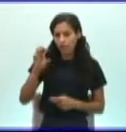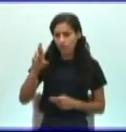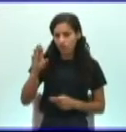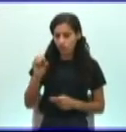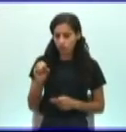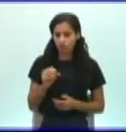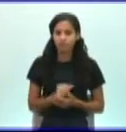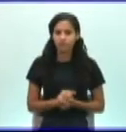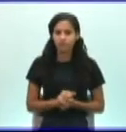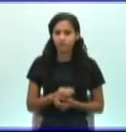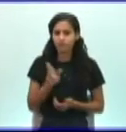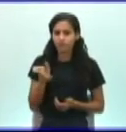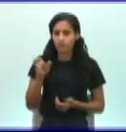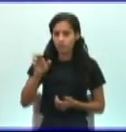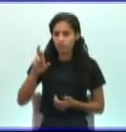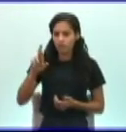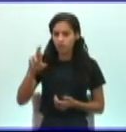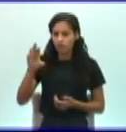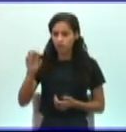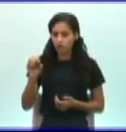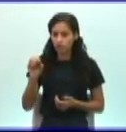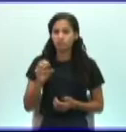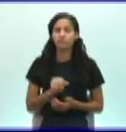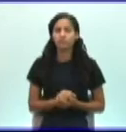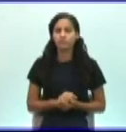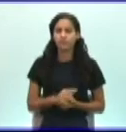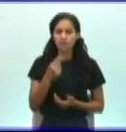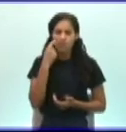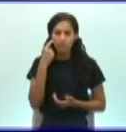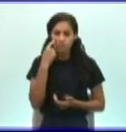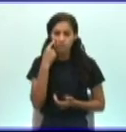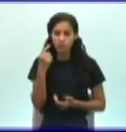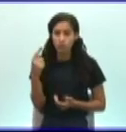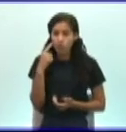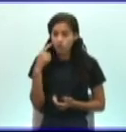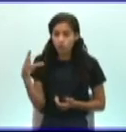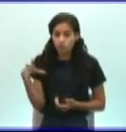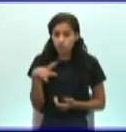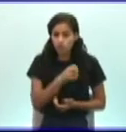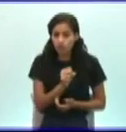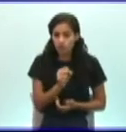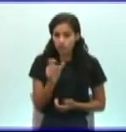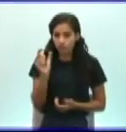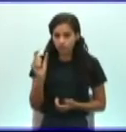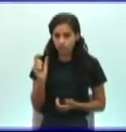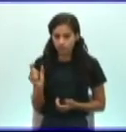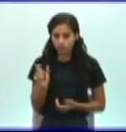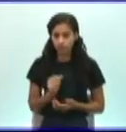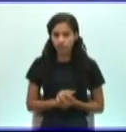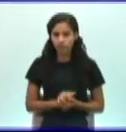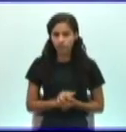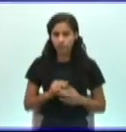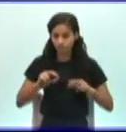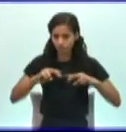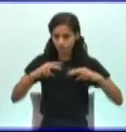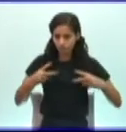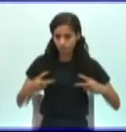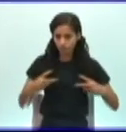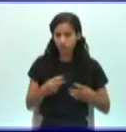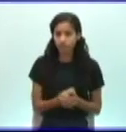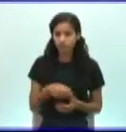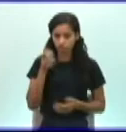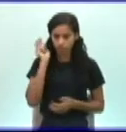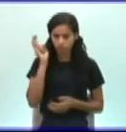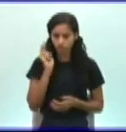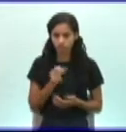conmigo, perro. Fíjate que tú conoces todos los sonidos de esta palabra. Volvamos a pronunciar la